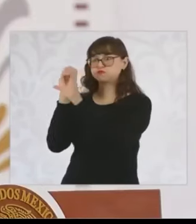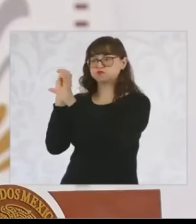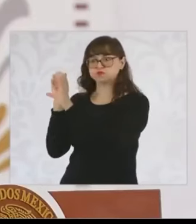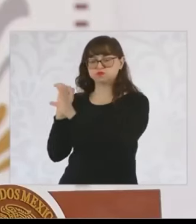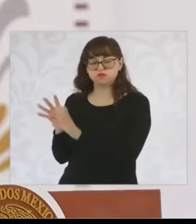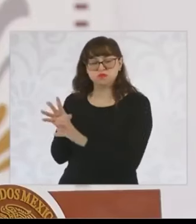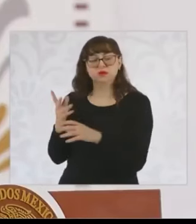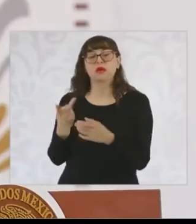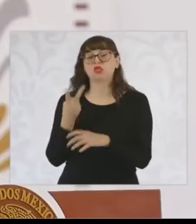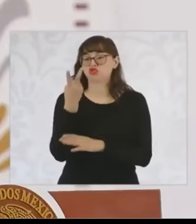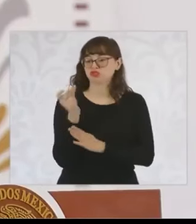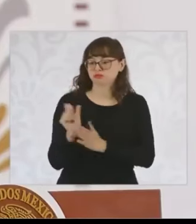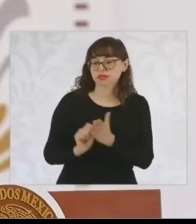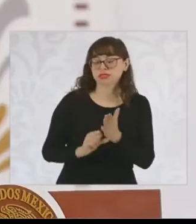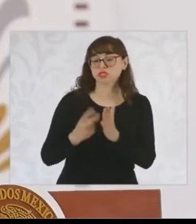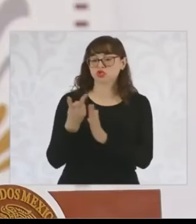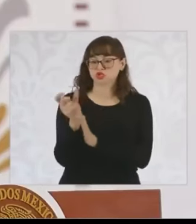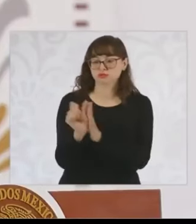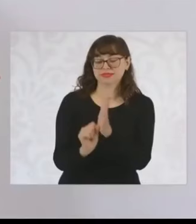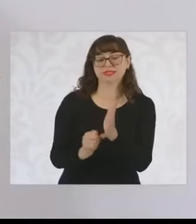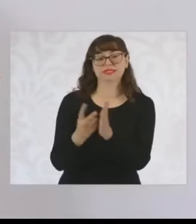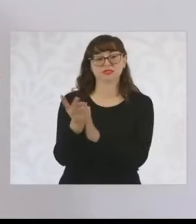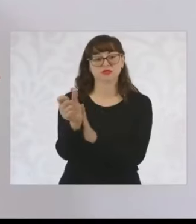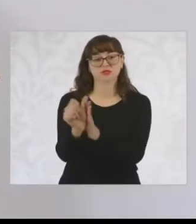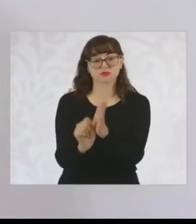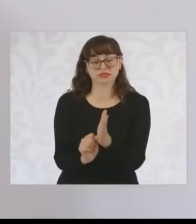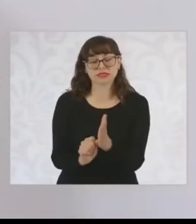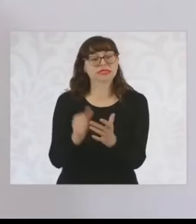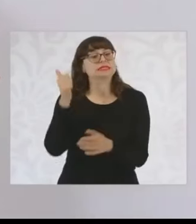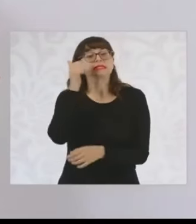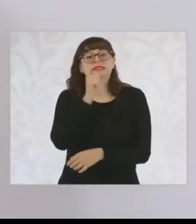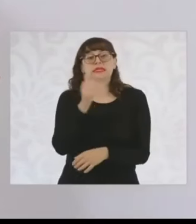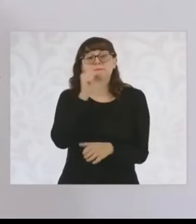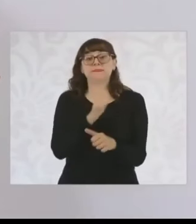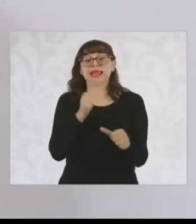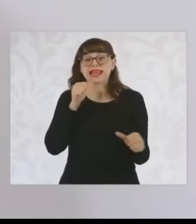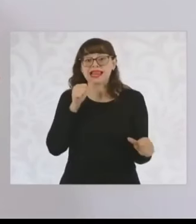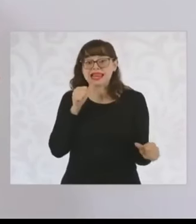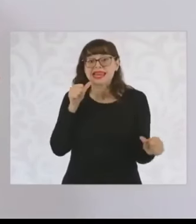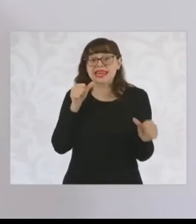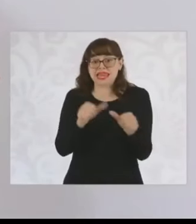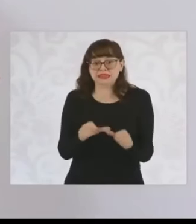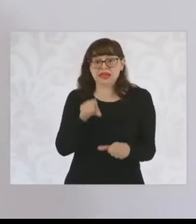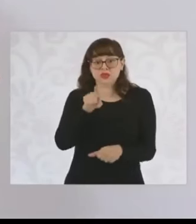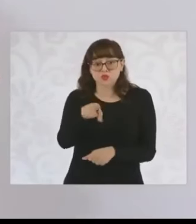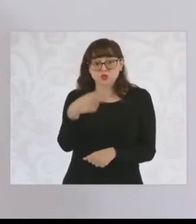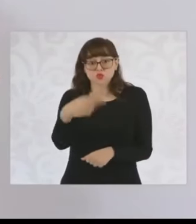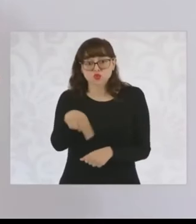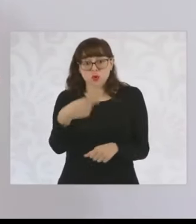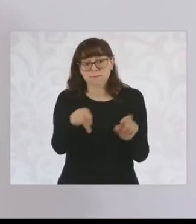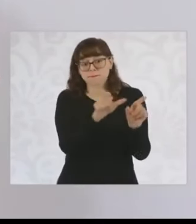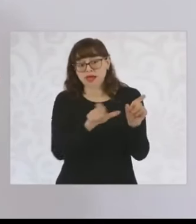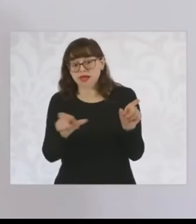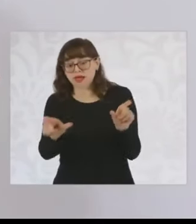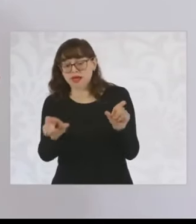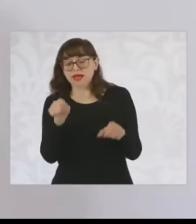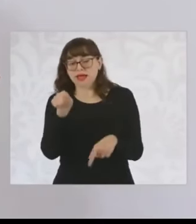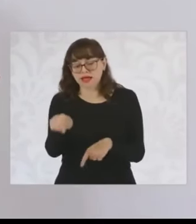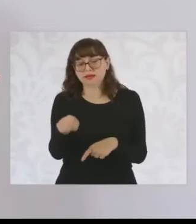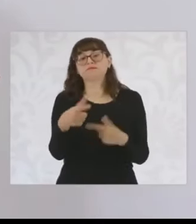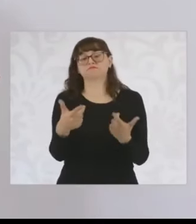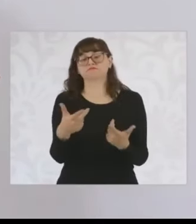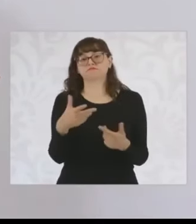bimestralmente. Y se hace por letra el apellido, de tal manera que días previos estaremos